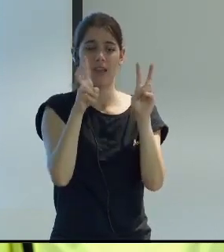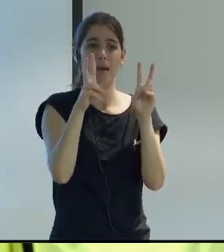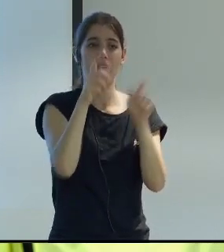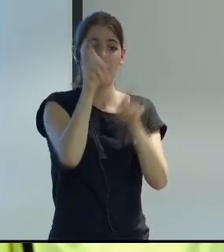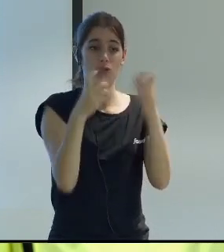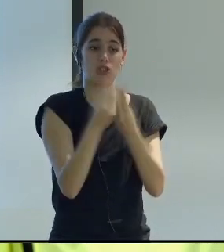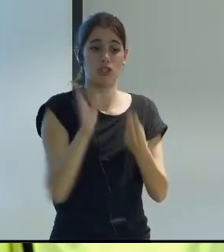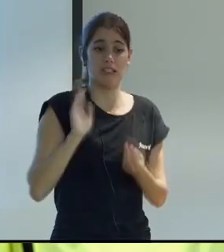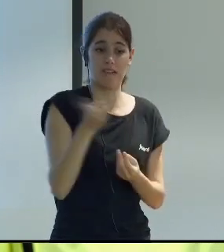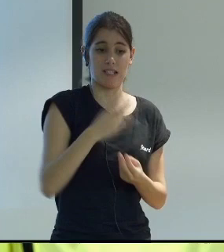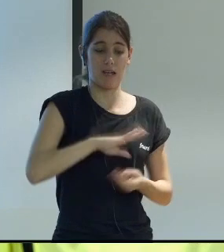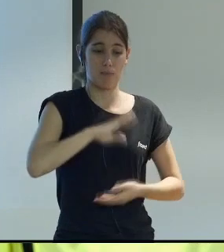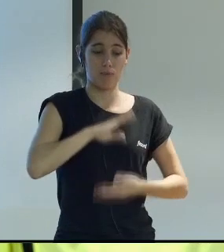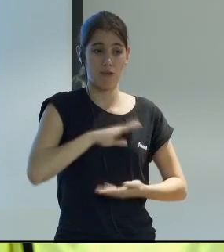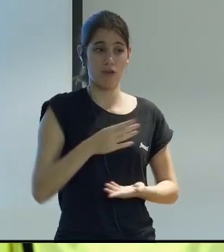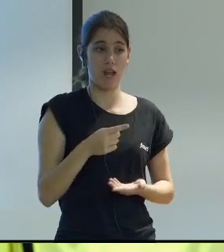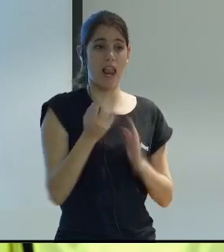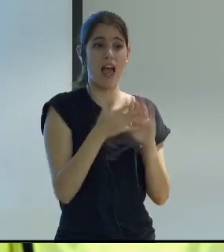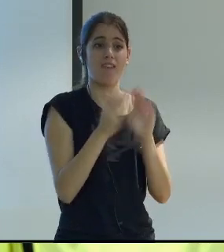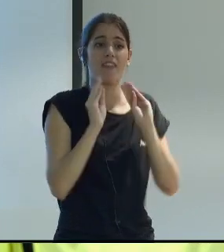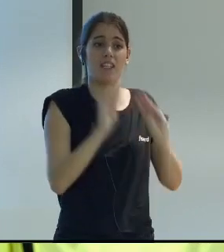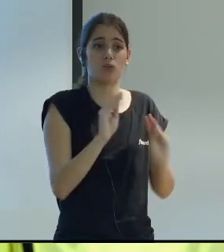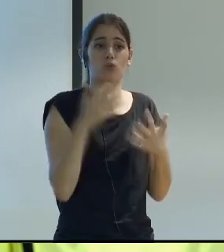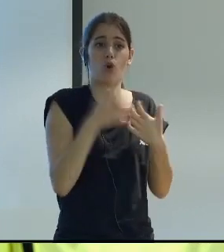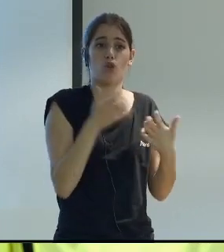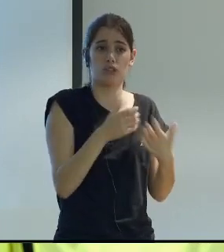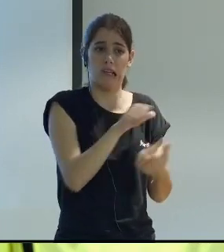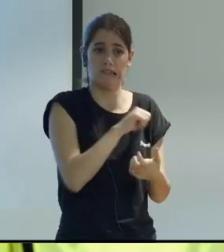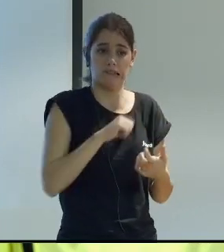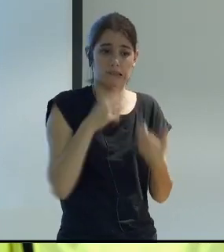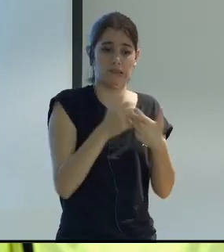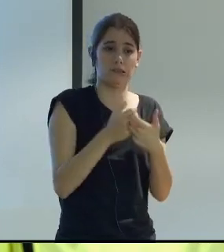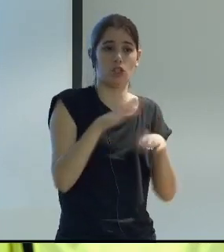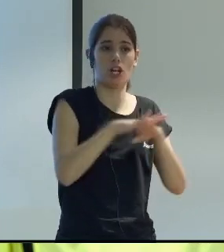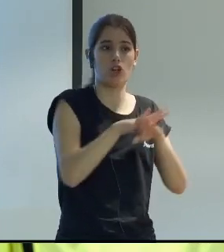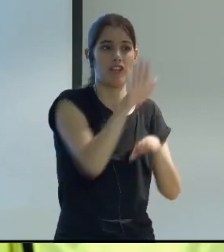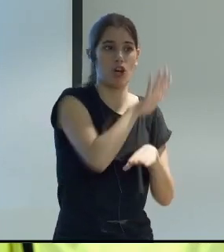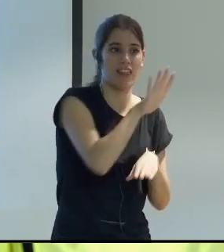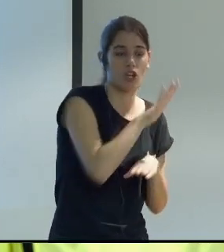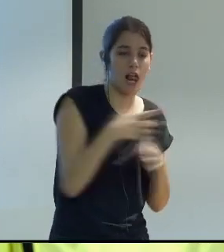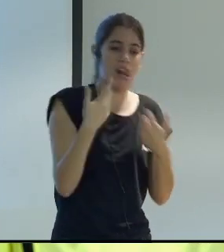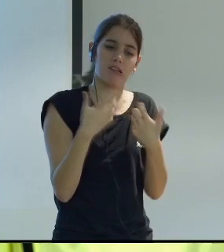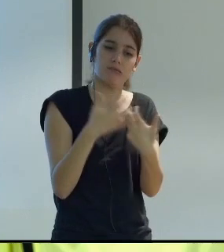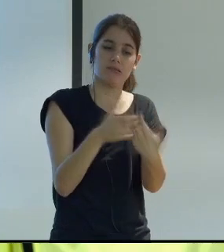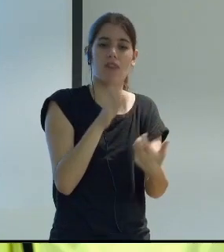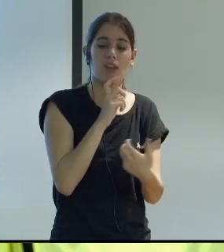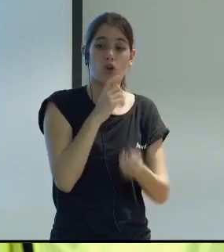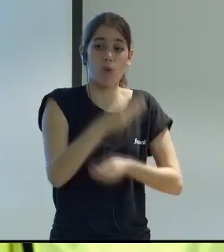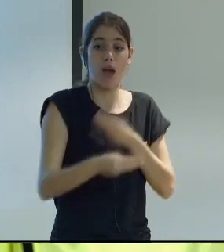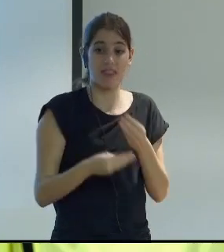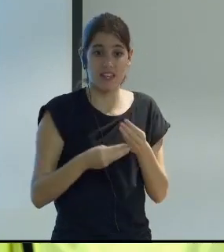con diversidad funcional. Lamentablemente, hablan de sus luchas con los gobiernos nacionales con respecto de cómo